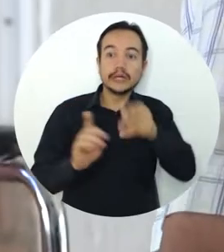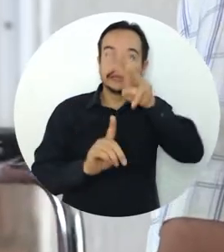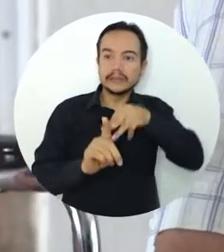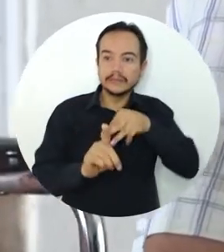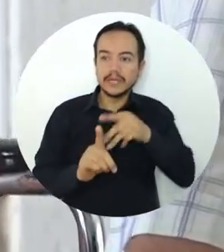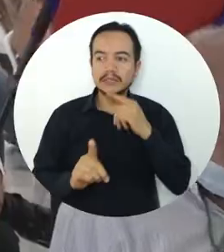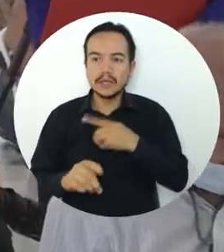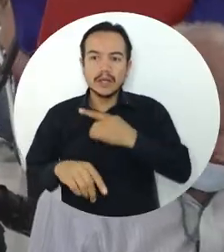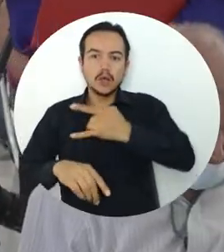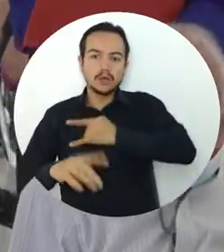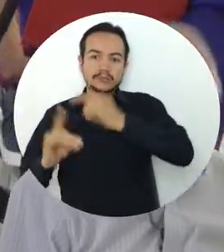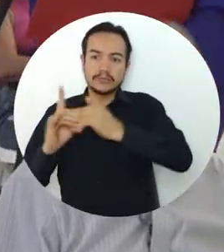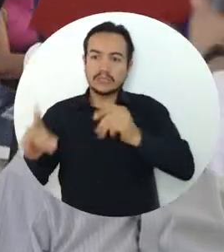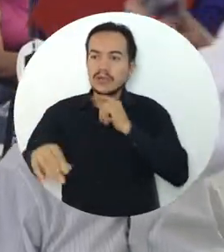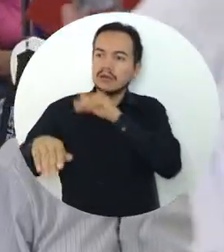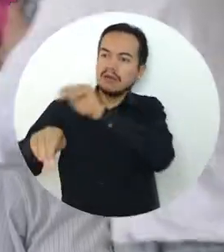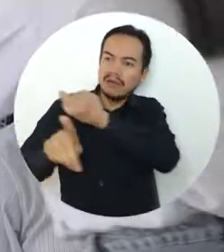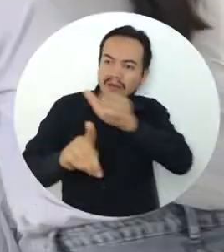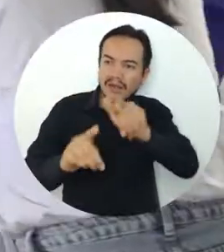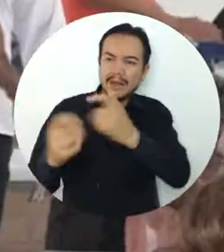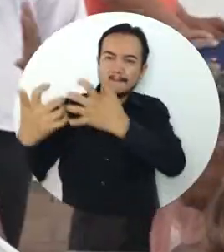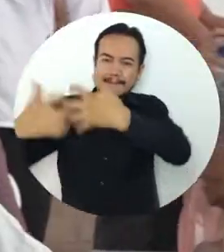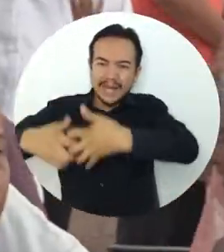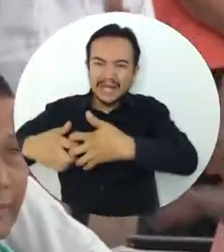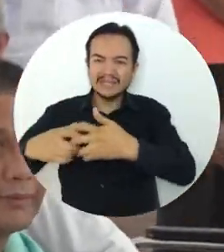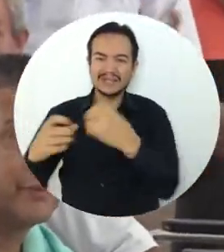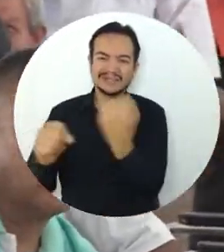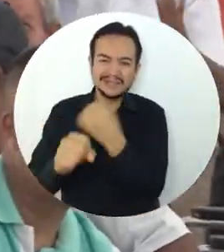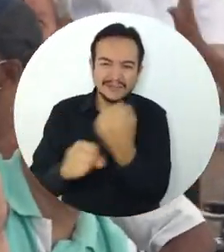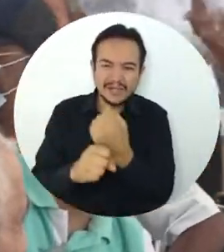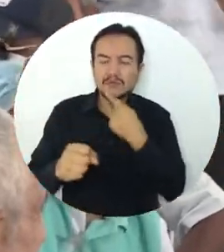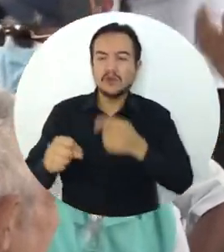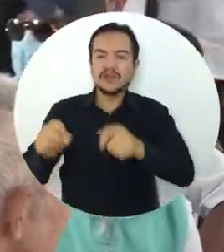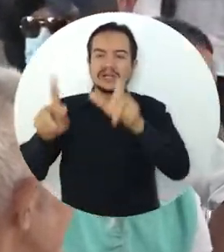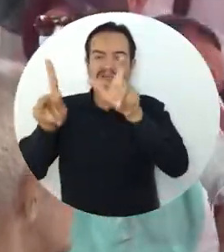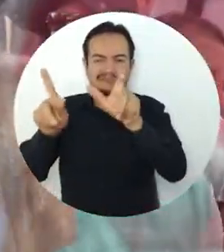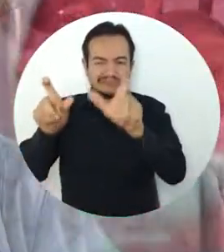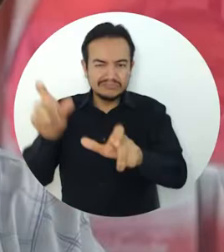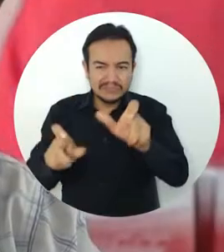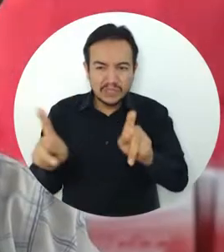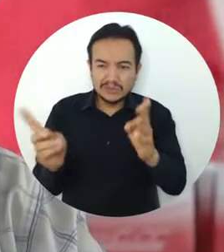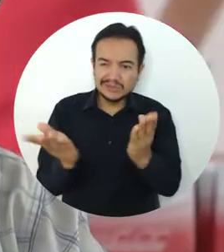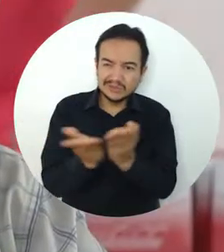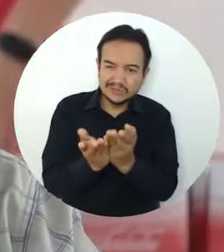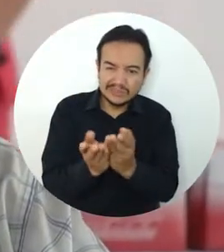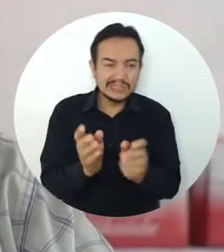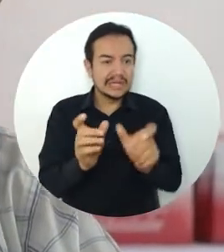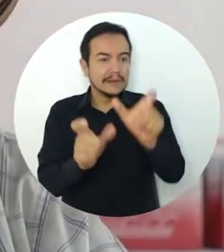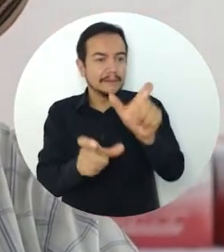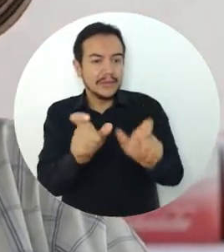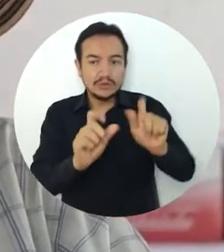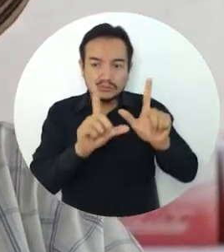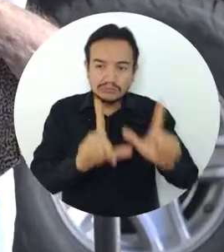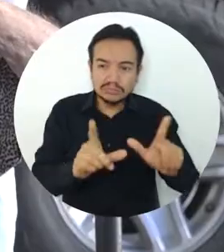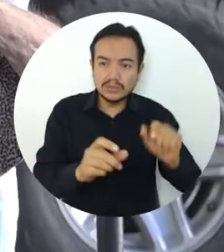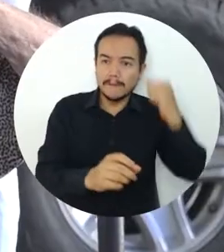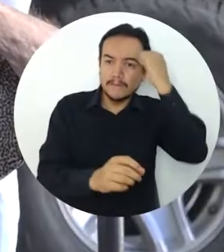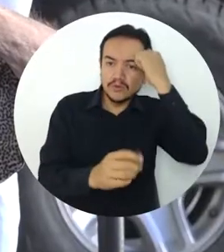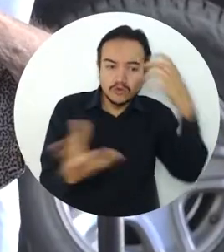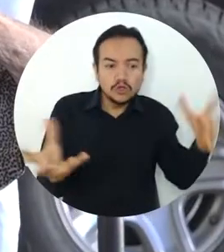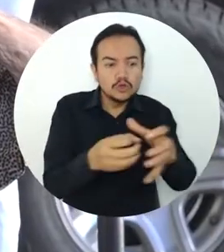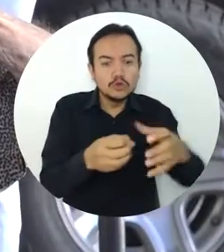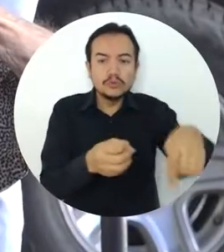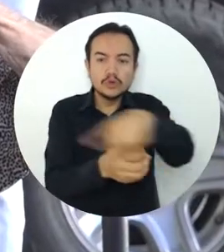empresas estudiantes docentes contratistas funcionarios y graduados quienes unieron sus voluntades en un propósito